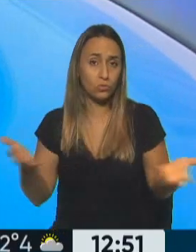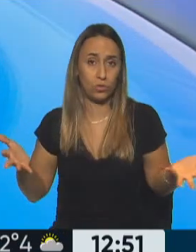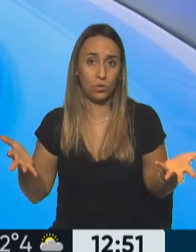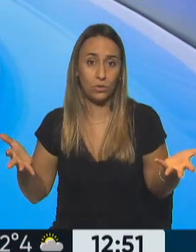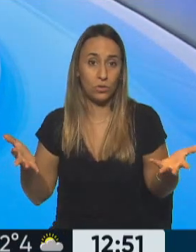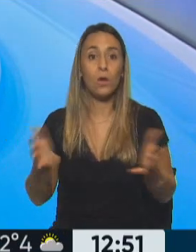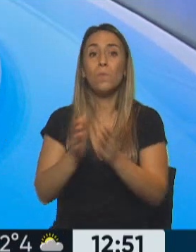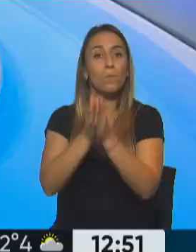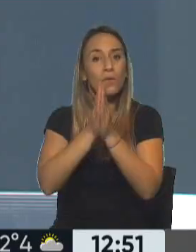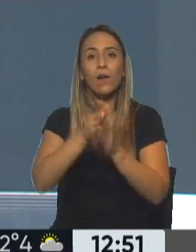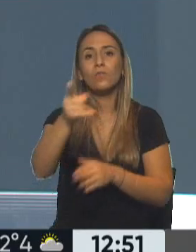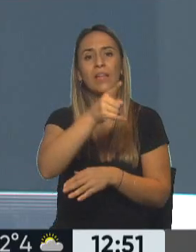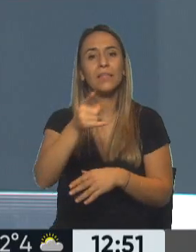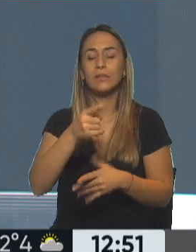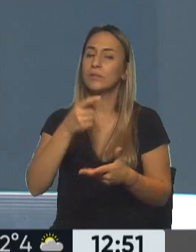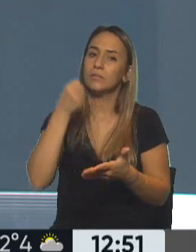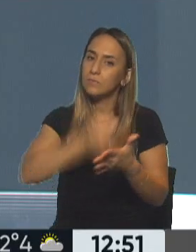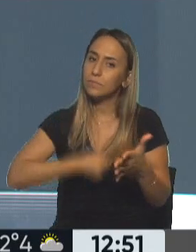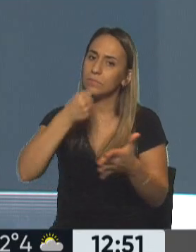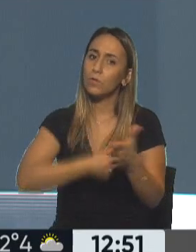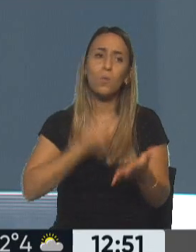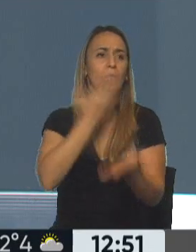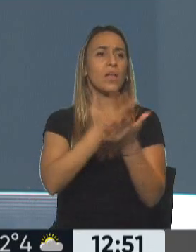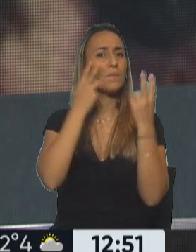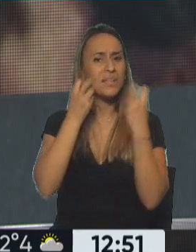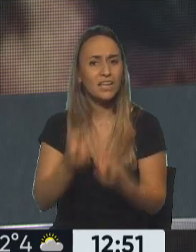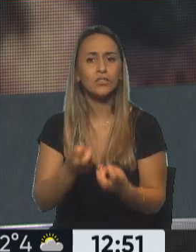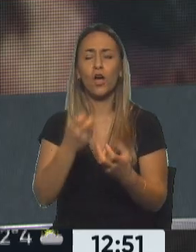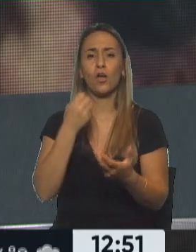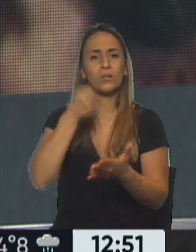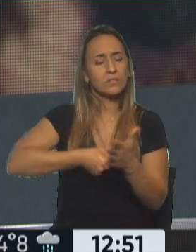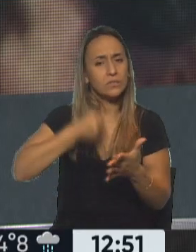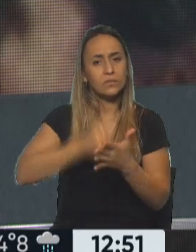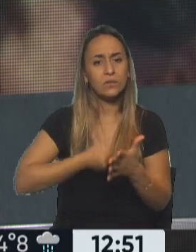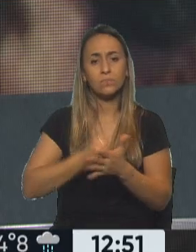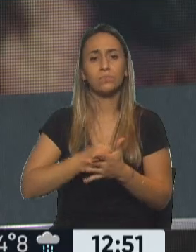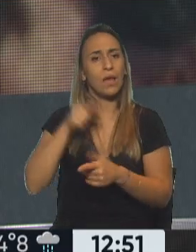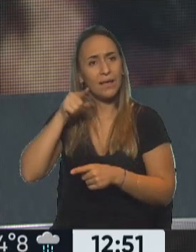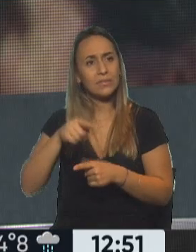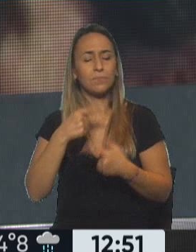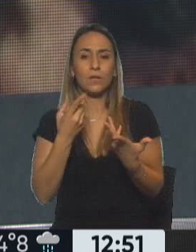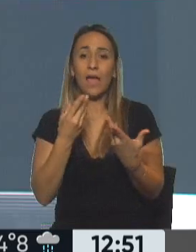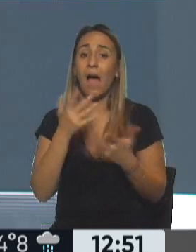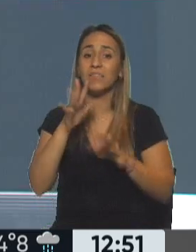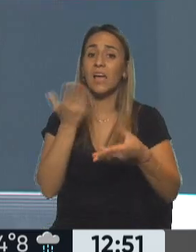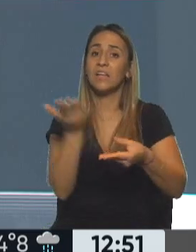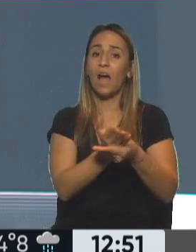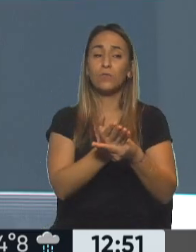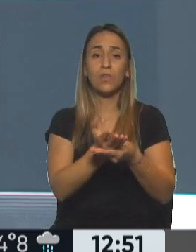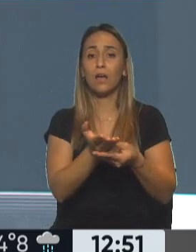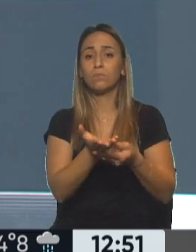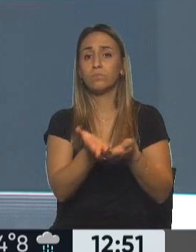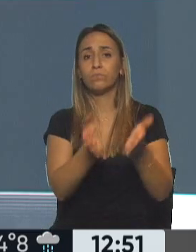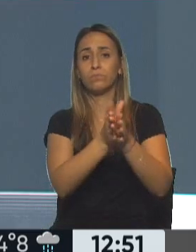no cejen en pedir investigación, en constituirse en querellantes o en particulares damnificados para que no se caiga la causa y se